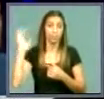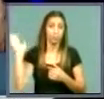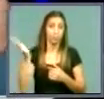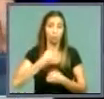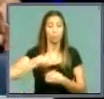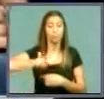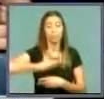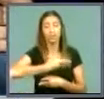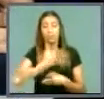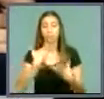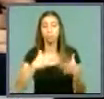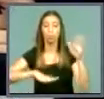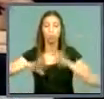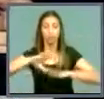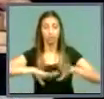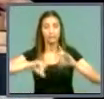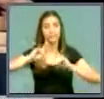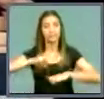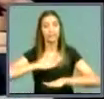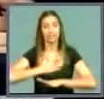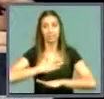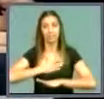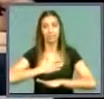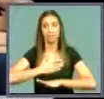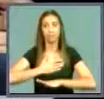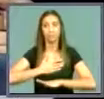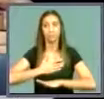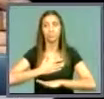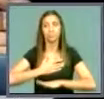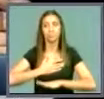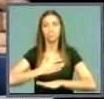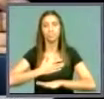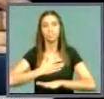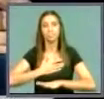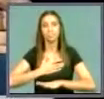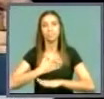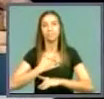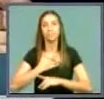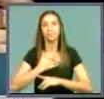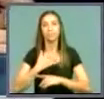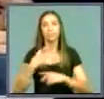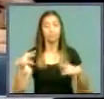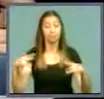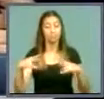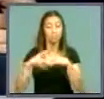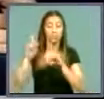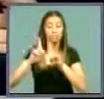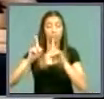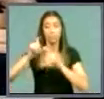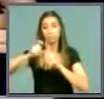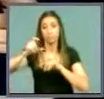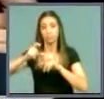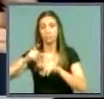sociedad pueda realizarse, y muy contenta porque, bueno, nos encontramos muchos que desde hace mucho